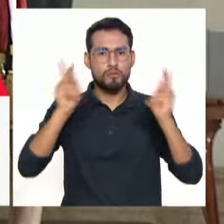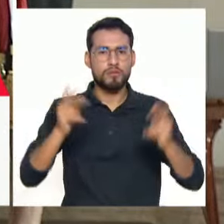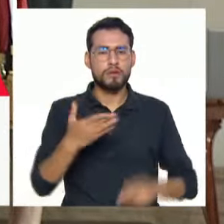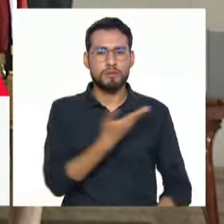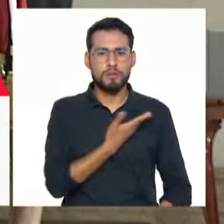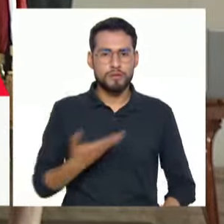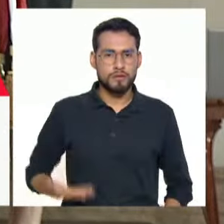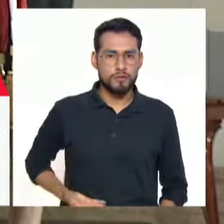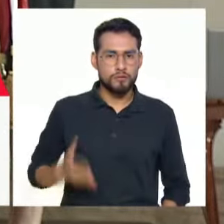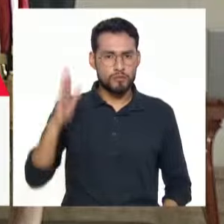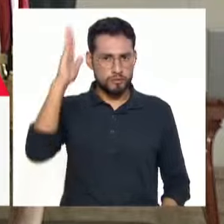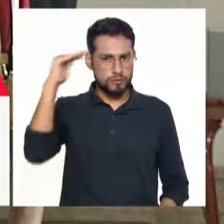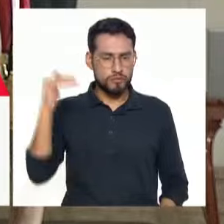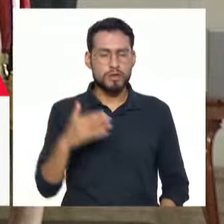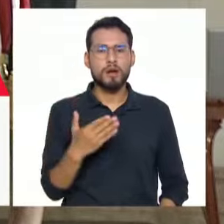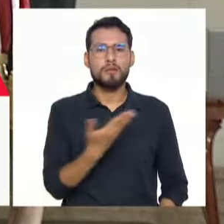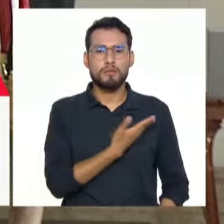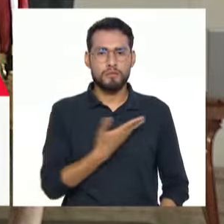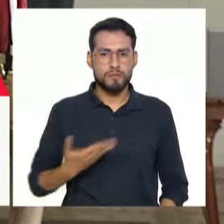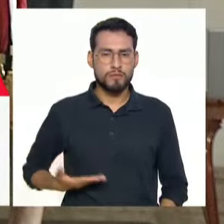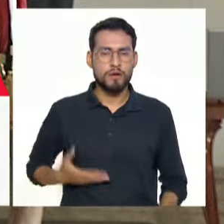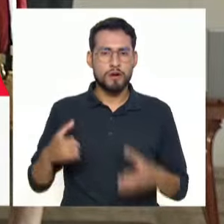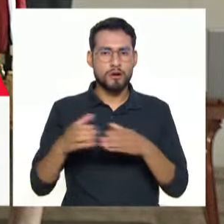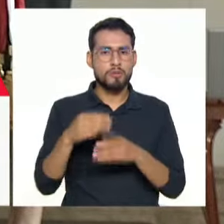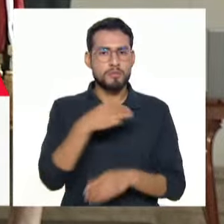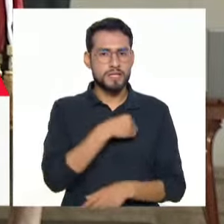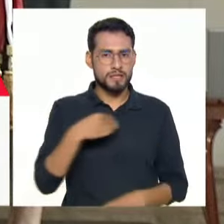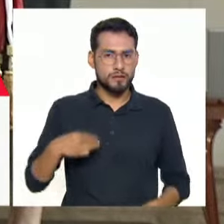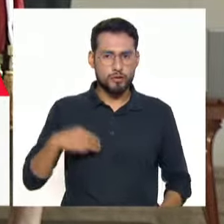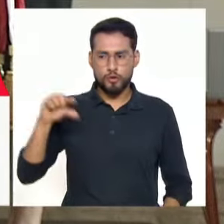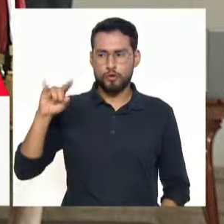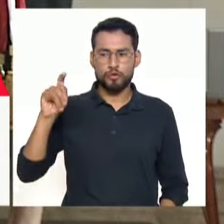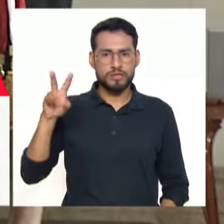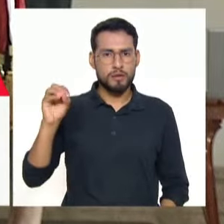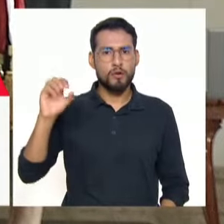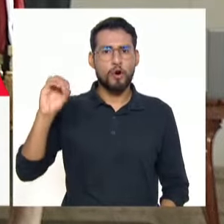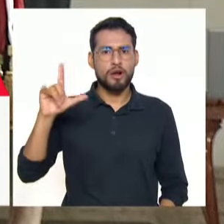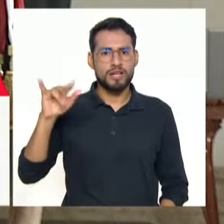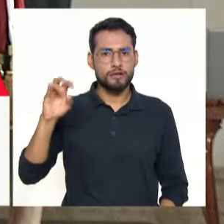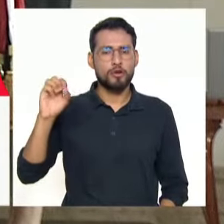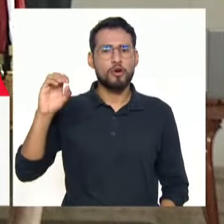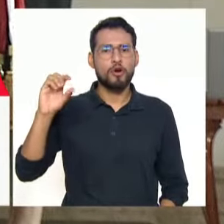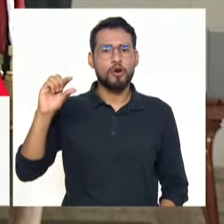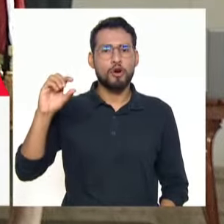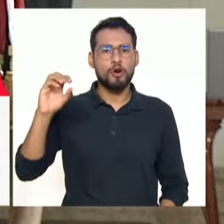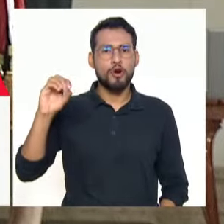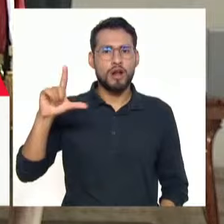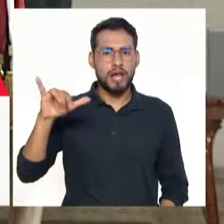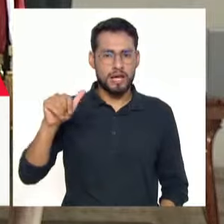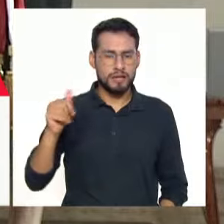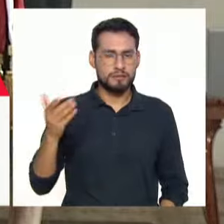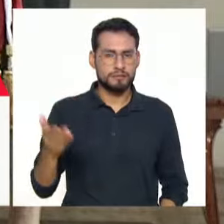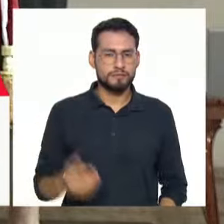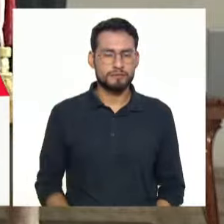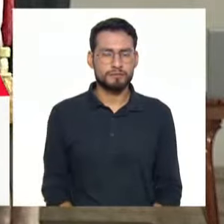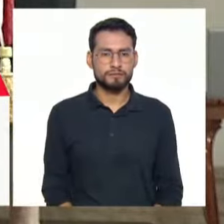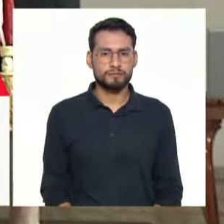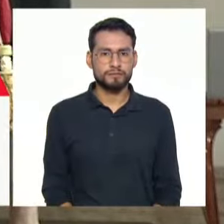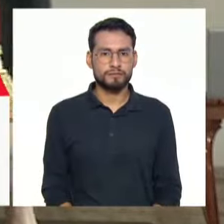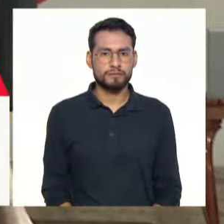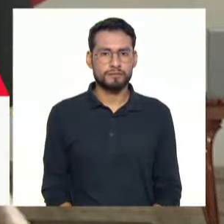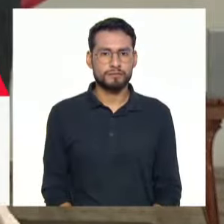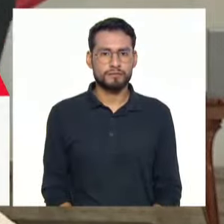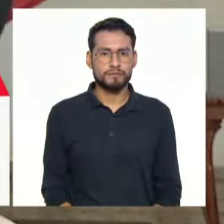publíquese. Dina Ercilia Boluarte Segarra, Presidenta de la República. Gustavo Lino Adriansén Olaya, Presidente del Consejo de Ministros.